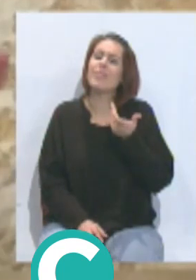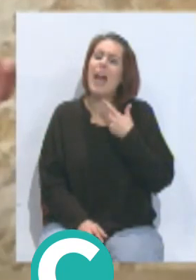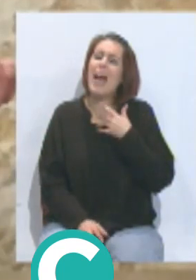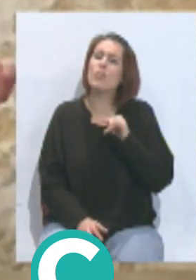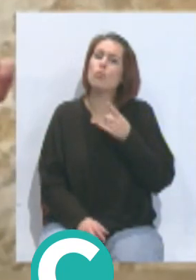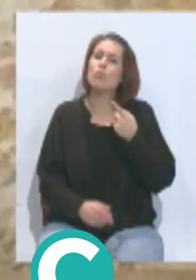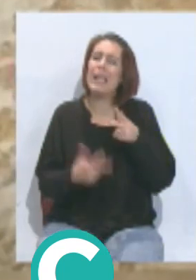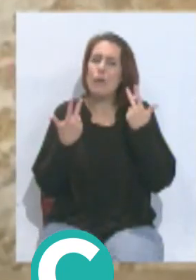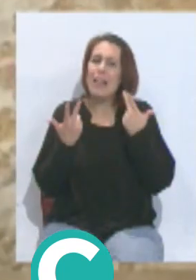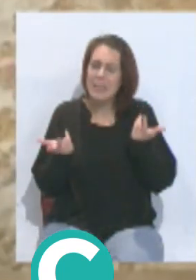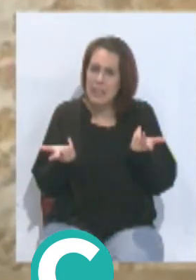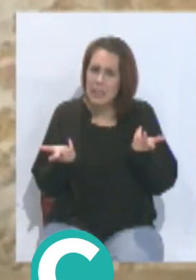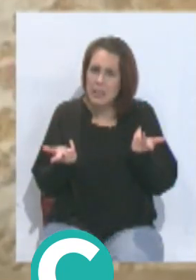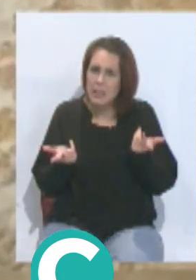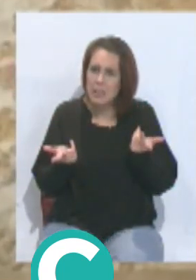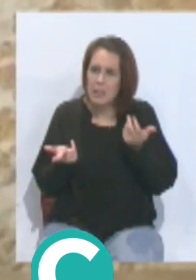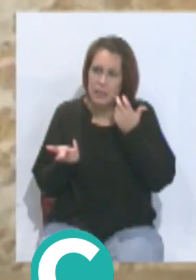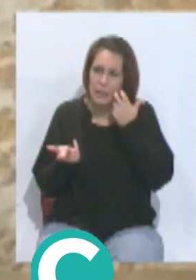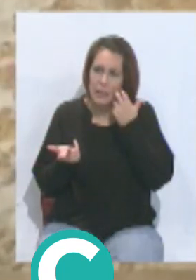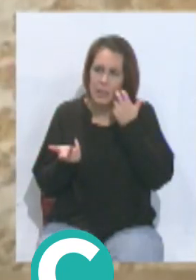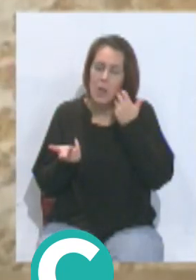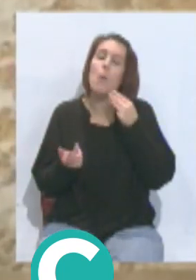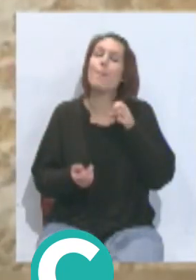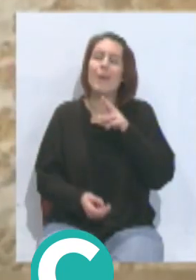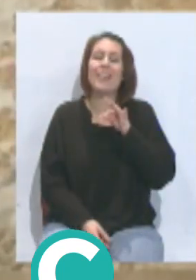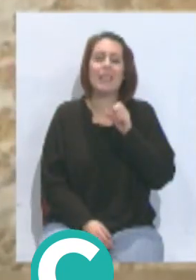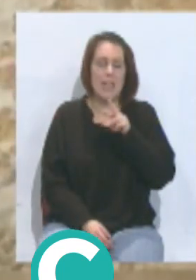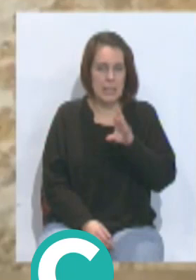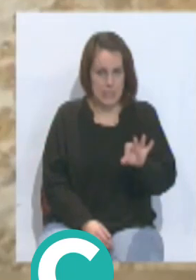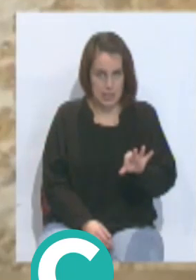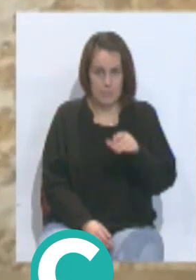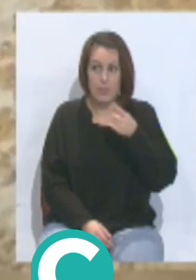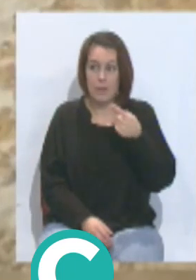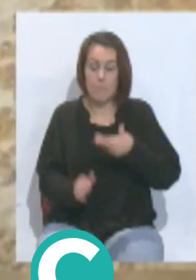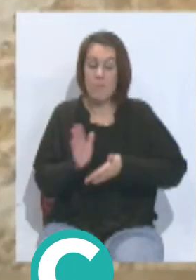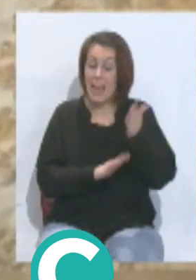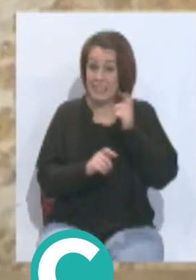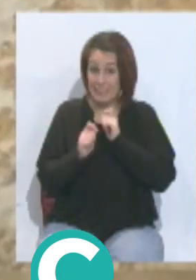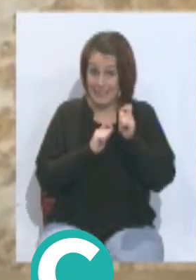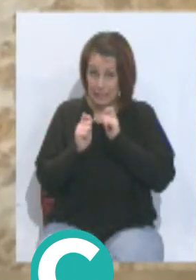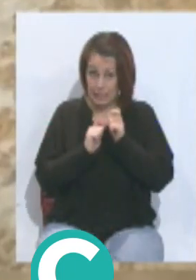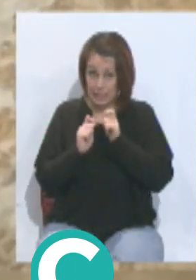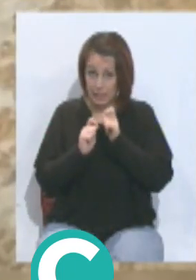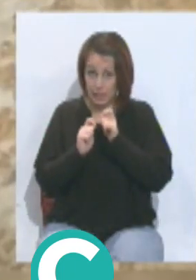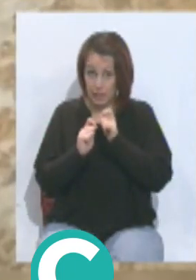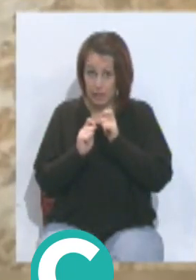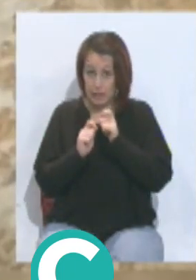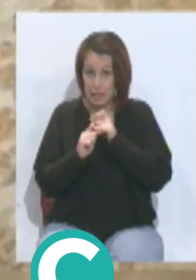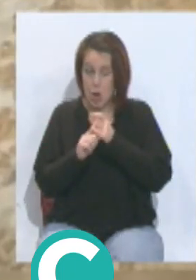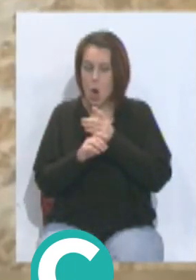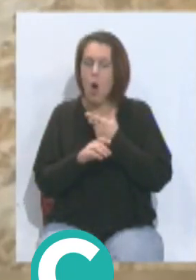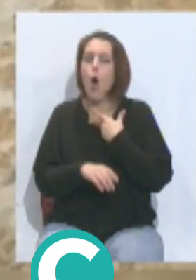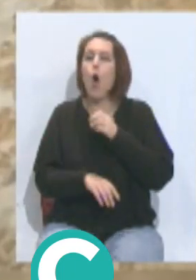El que hay un restaurante, que está en la cuesta de los mártires, ¿no? Bueno, pues vamos allí a hacer una entrevista a Onda